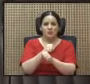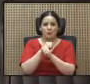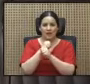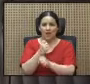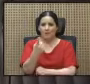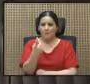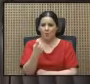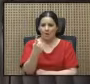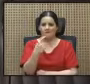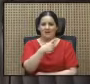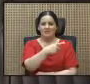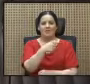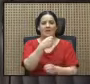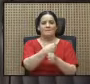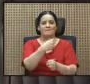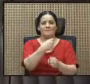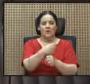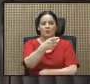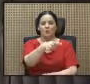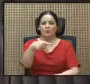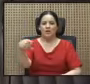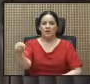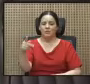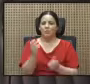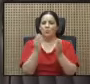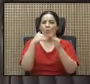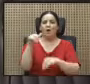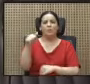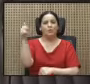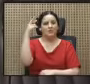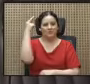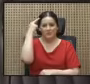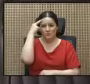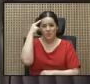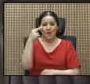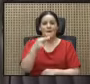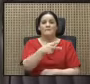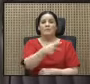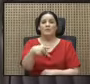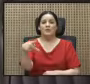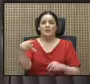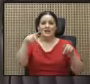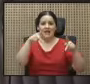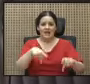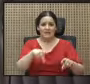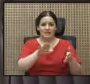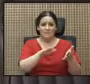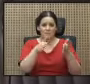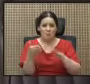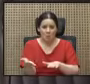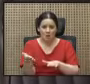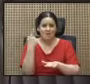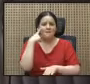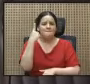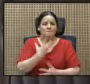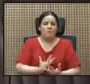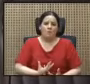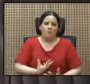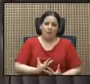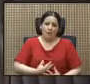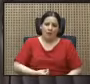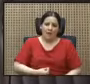Punta Arenas. No es otra la razón. En Punta Arenas la gente se está matando por hambre y eso duele muchísimo.